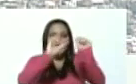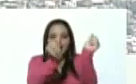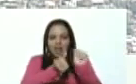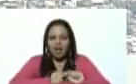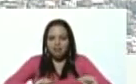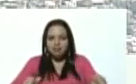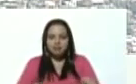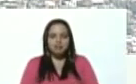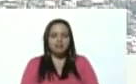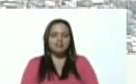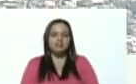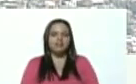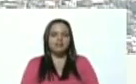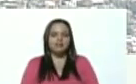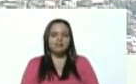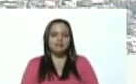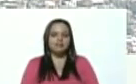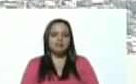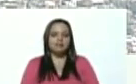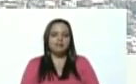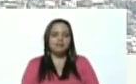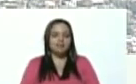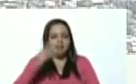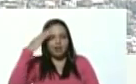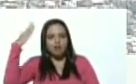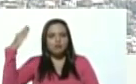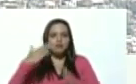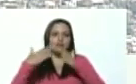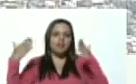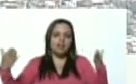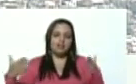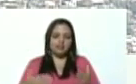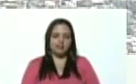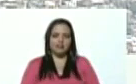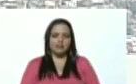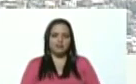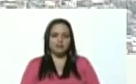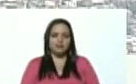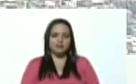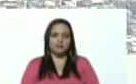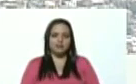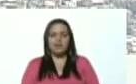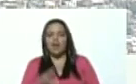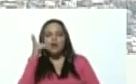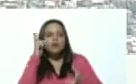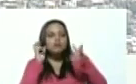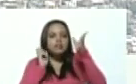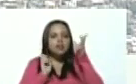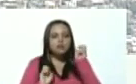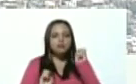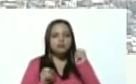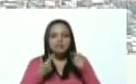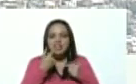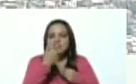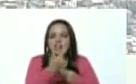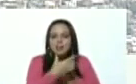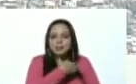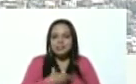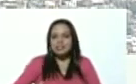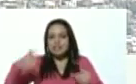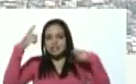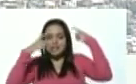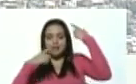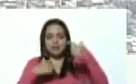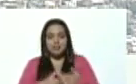¿eh? Que es el sueño grande que escuchábamos de nuestro comandante Chávez. Sueño un día